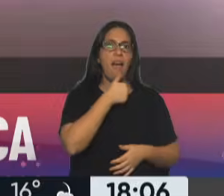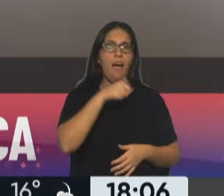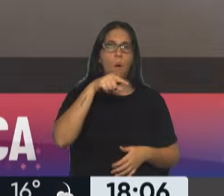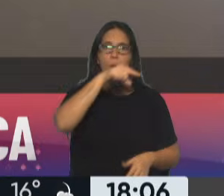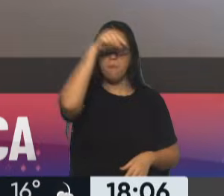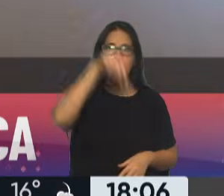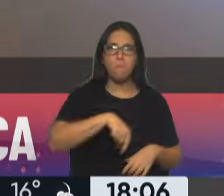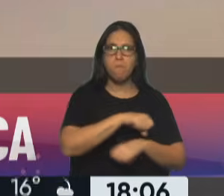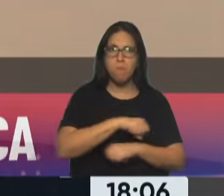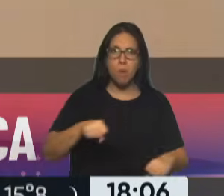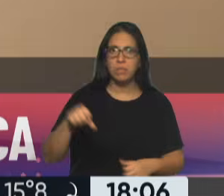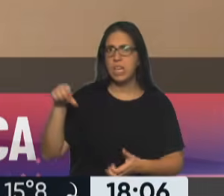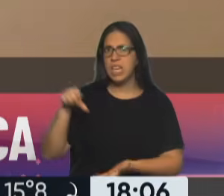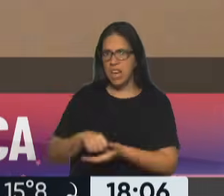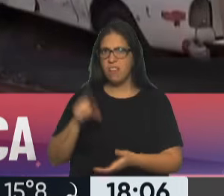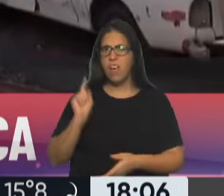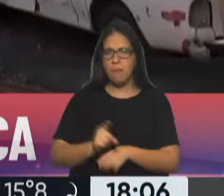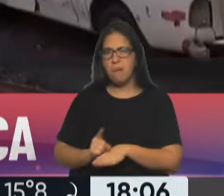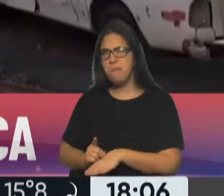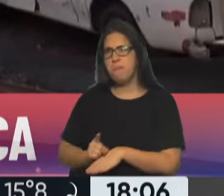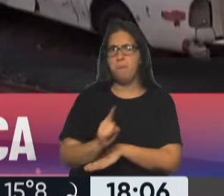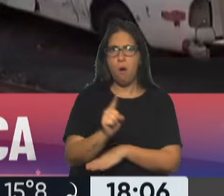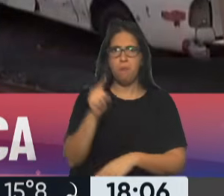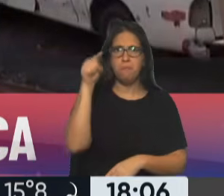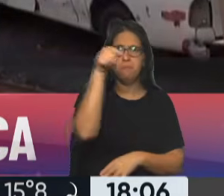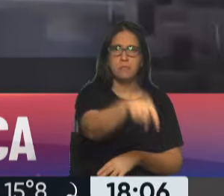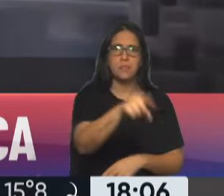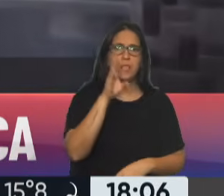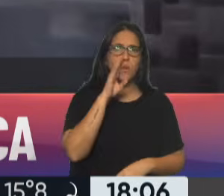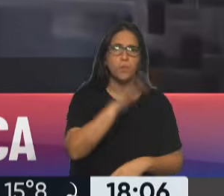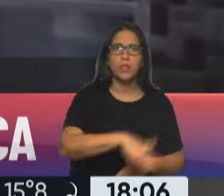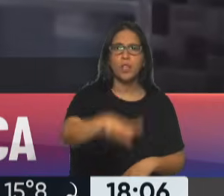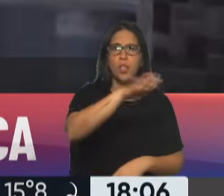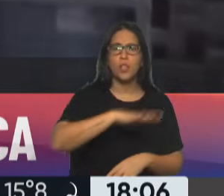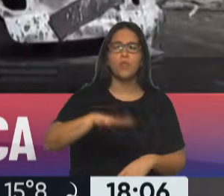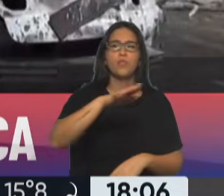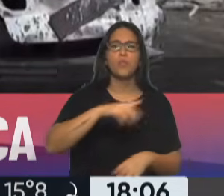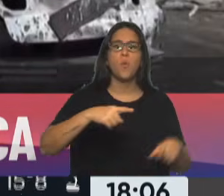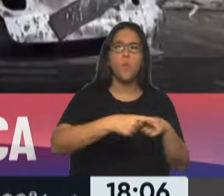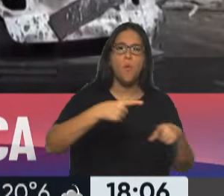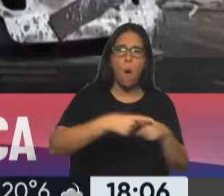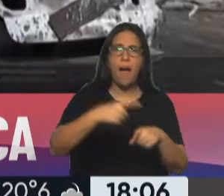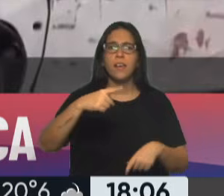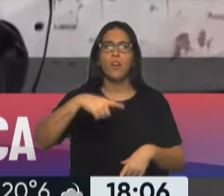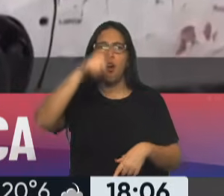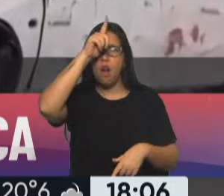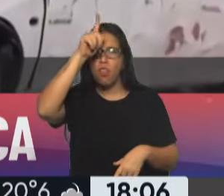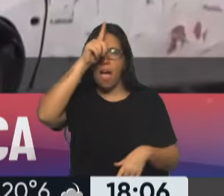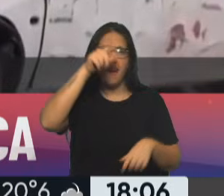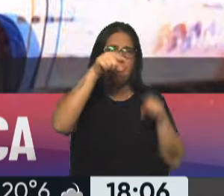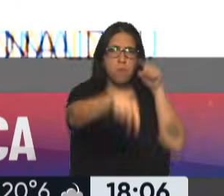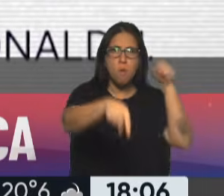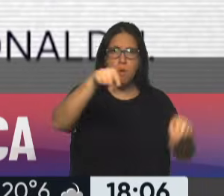Sirik. Los iraníes, a su vez, atacaron objetivos estadounidenses en Bahrein, Kuwait y Jordania. El presidente Donald